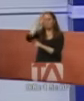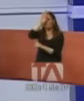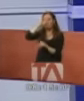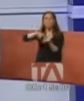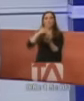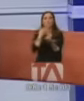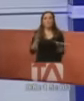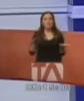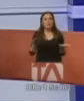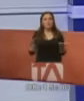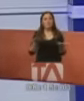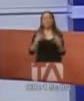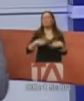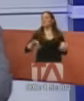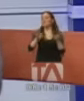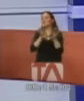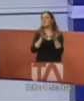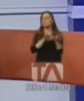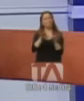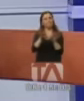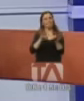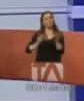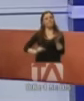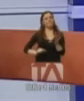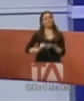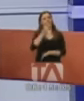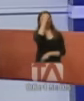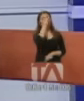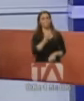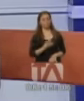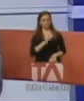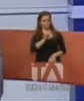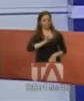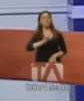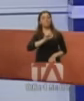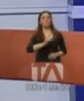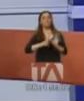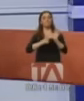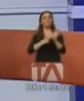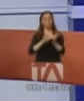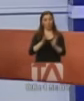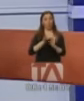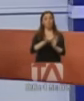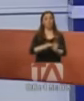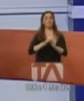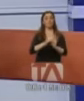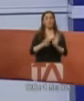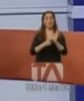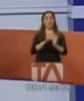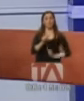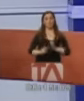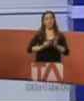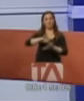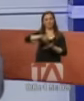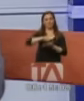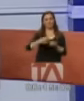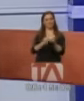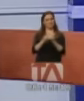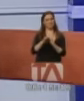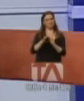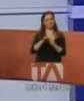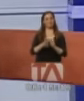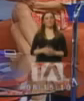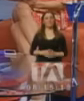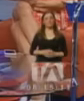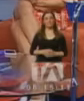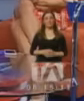Ese tipo de cosas tenemos que saberlas para hacer una decisión consciente, ¿no es cierto? Y para poder inclusive aportar para que la ciudad sea hecha por todos y se genere gobernanza.